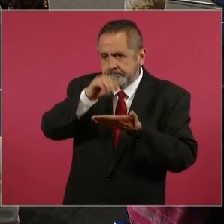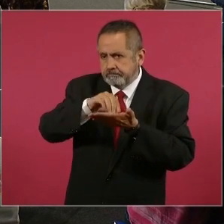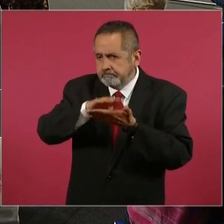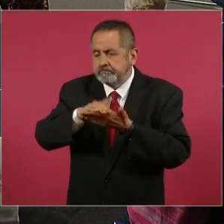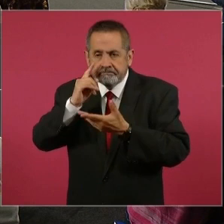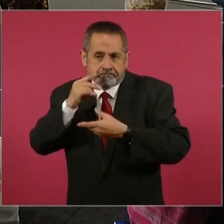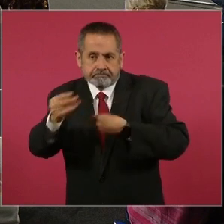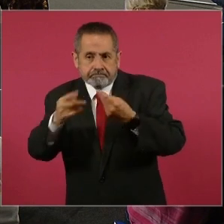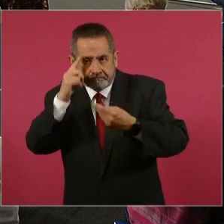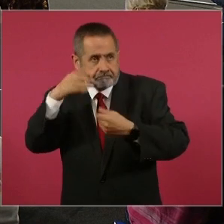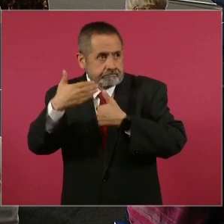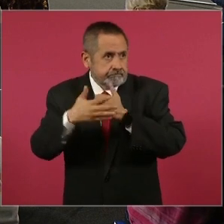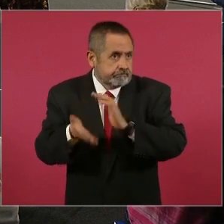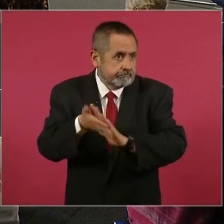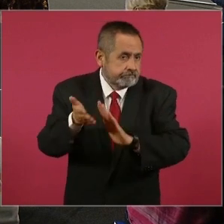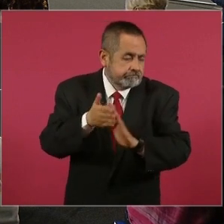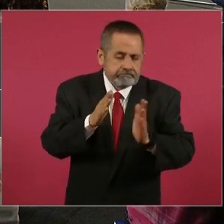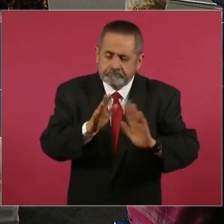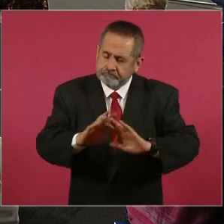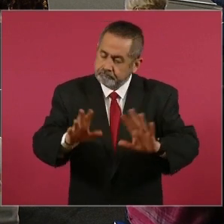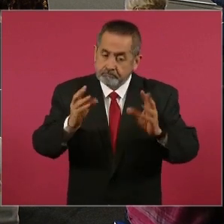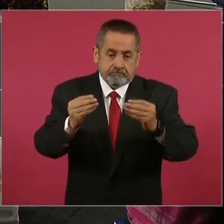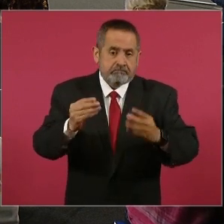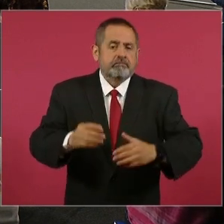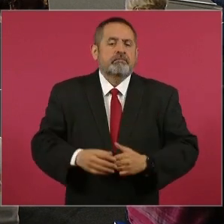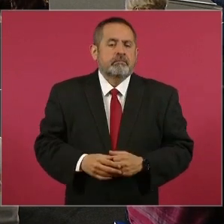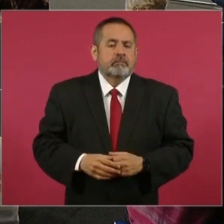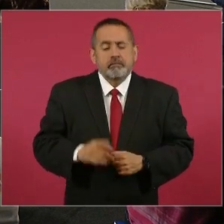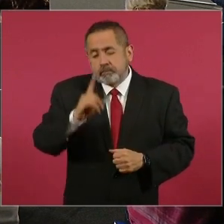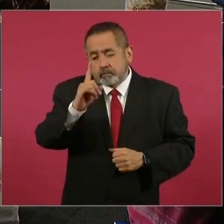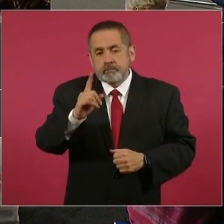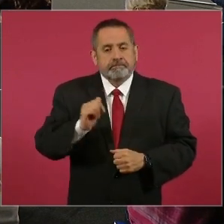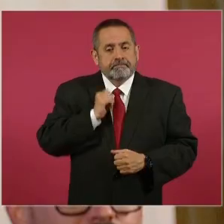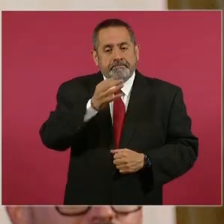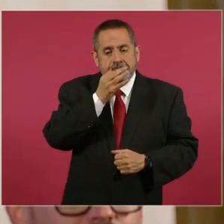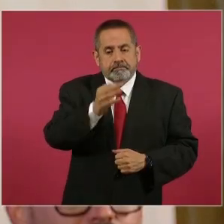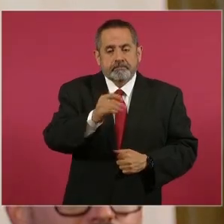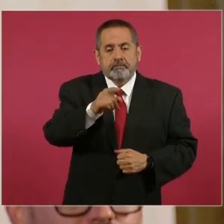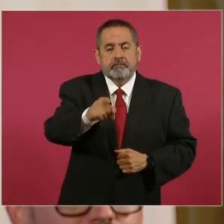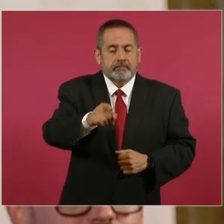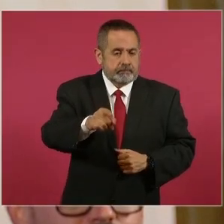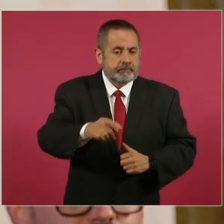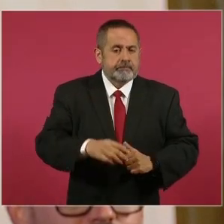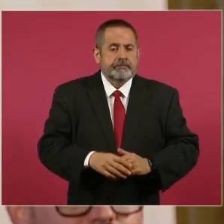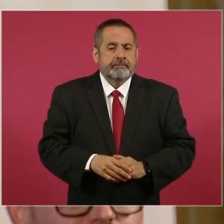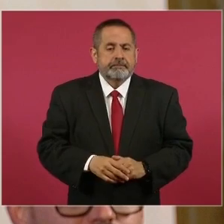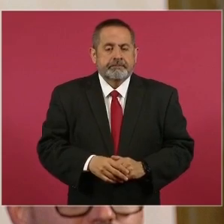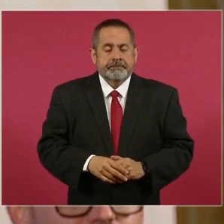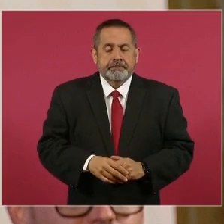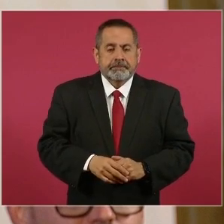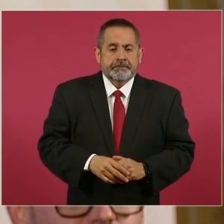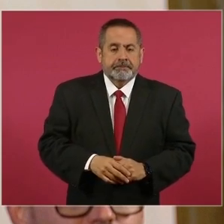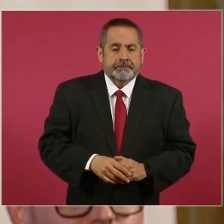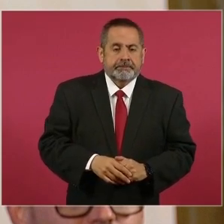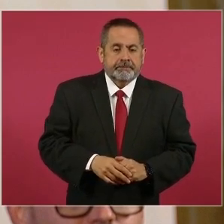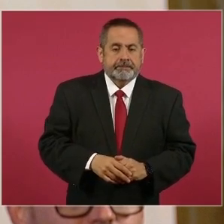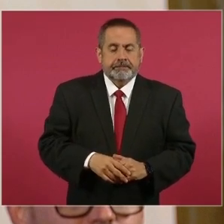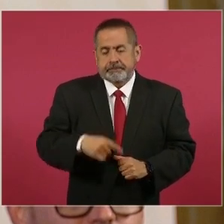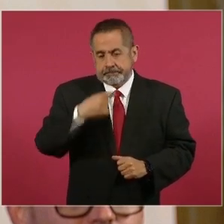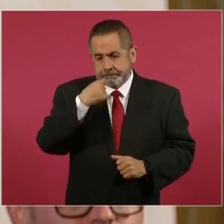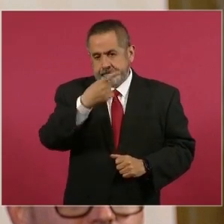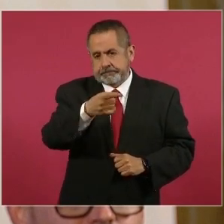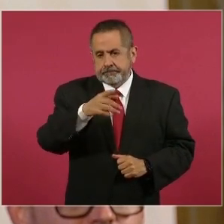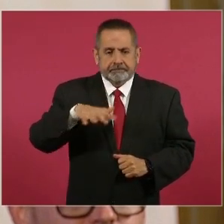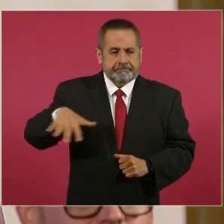construcción y hay algo que quiero aprovechar para decirle a